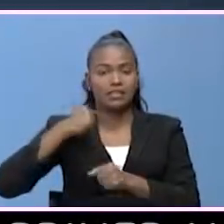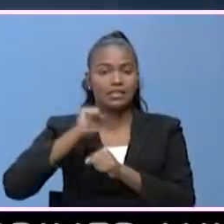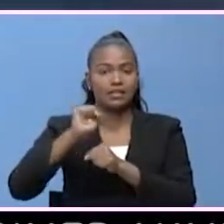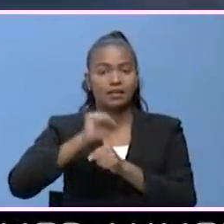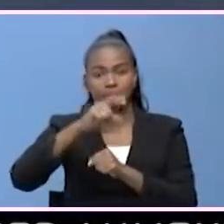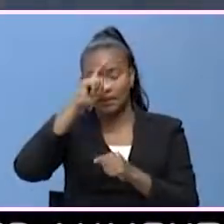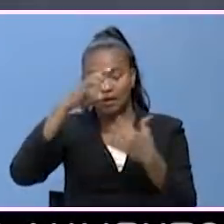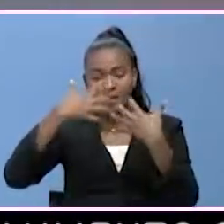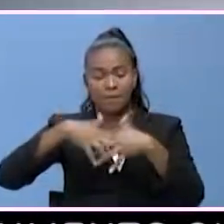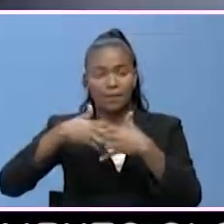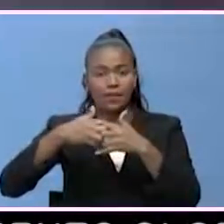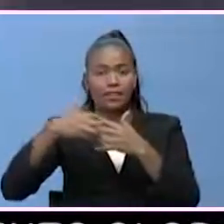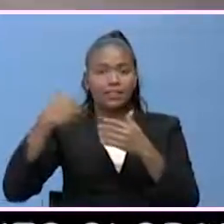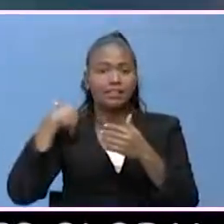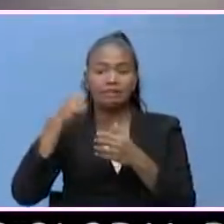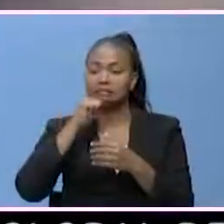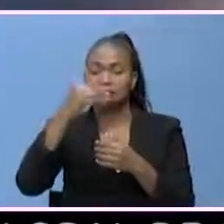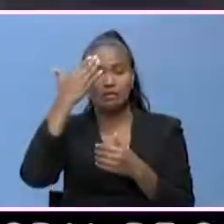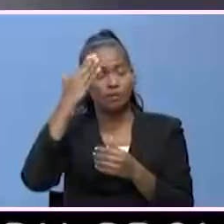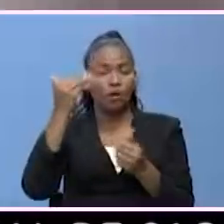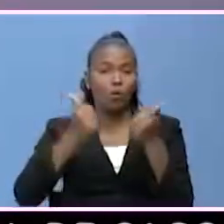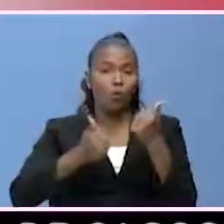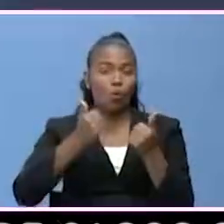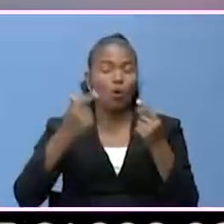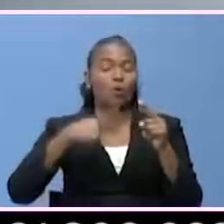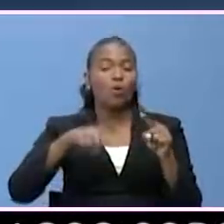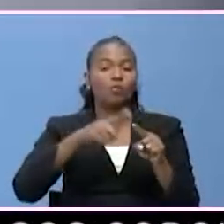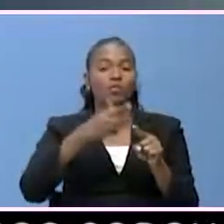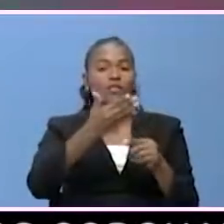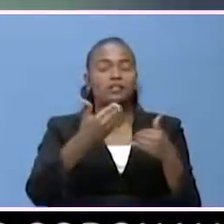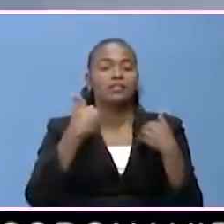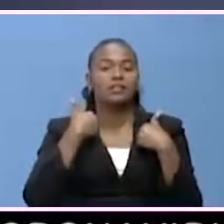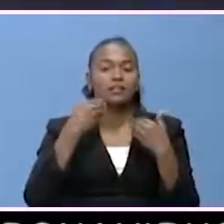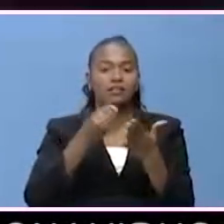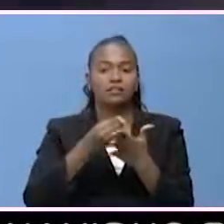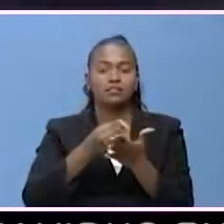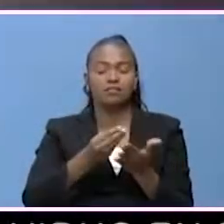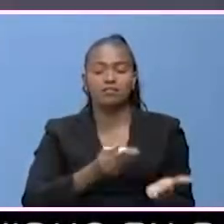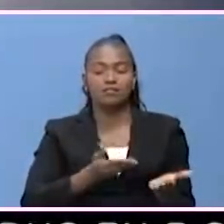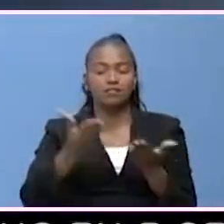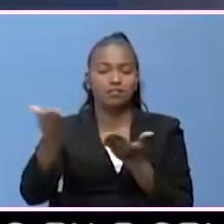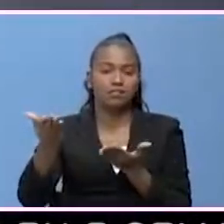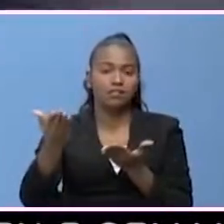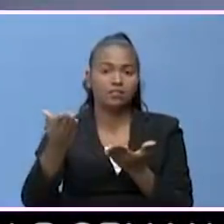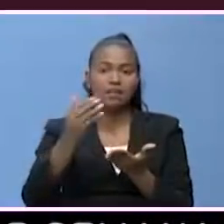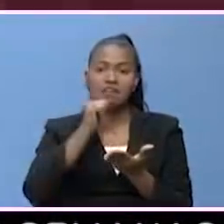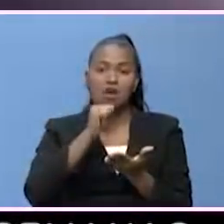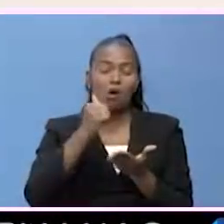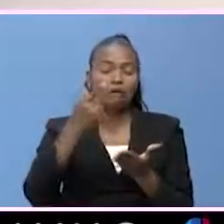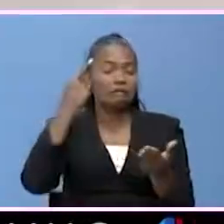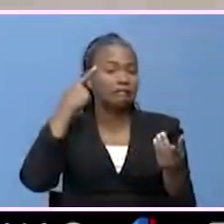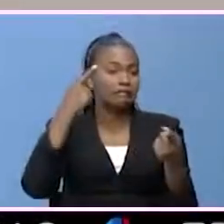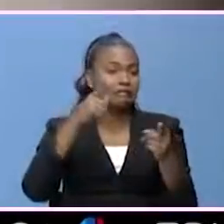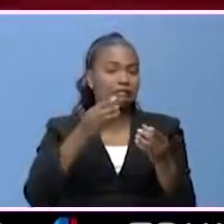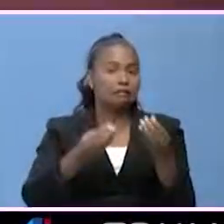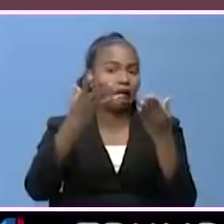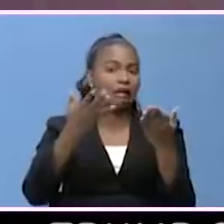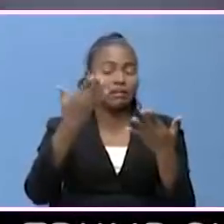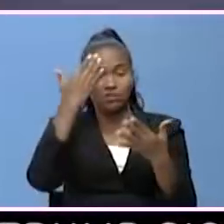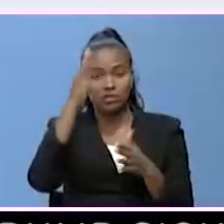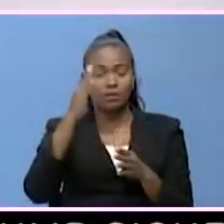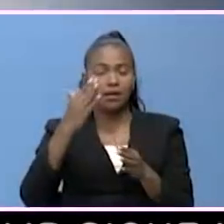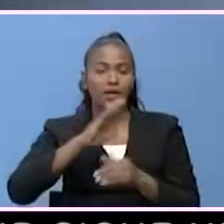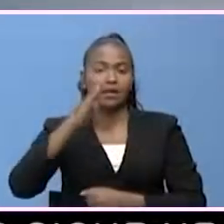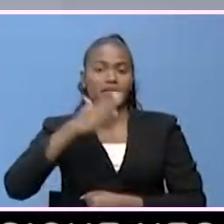para una empresa que no ha sido identificada mientras este estaba depositando una cantidad no precisada de dinero